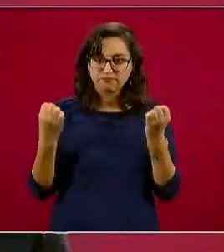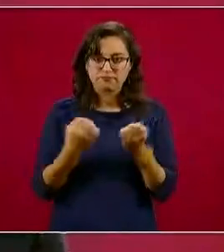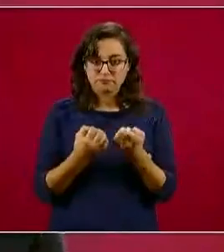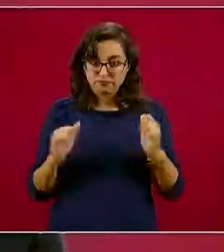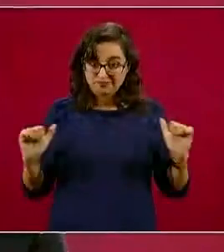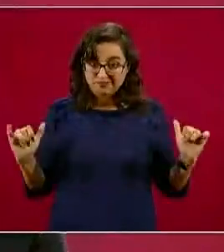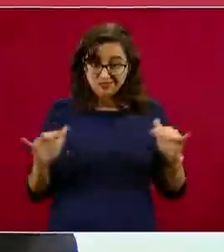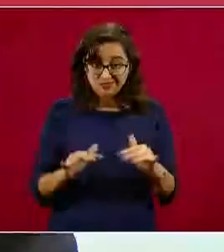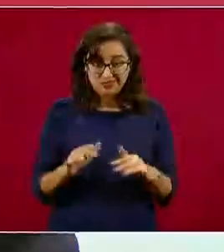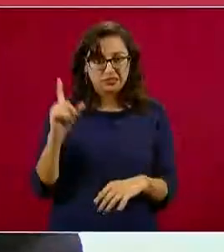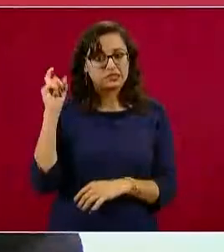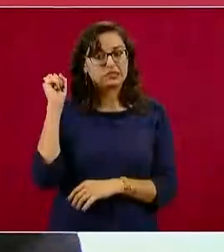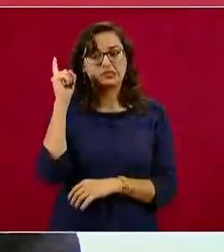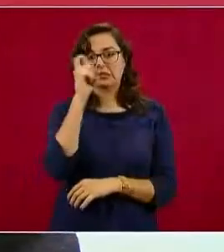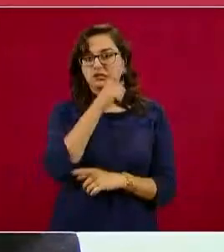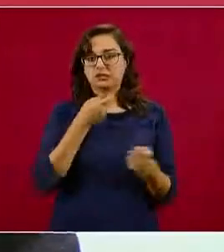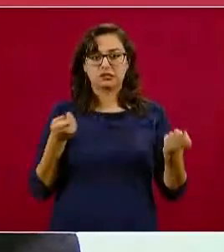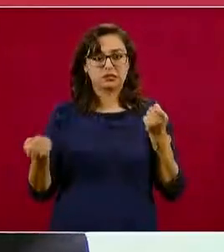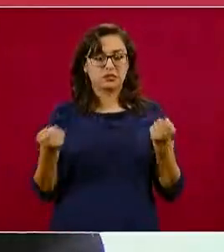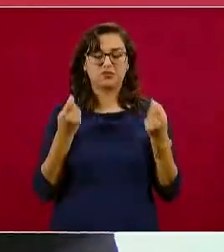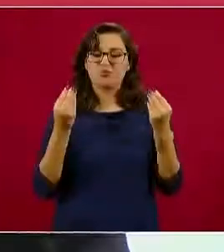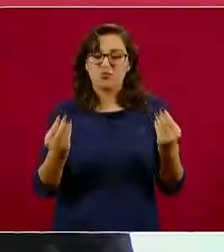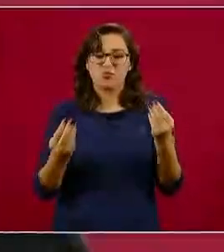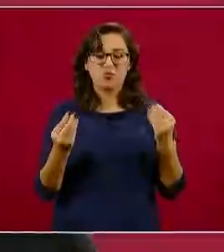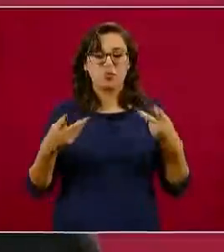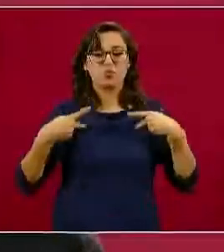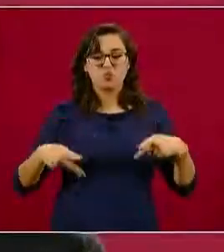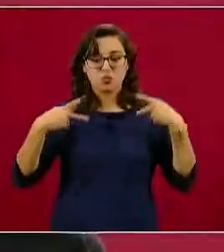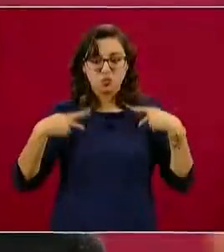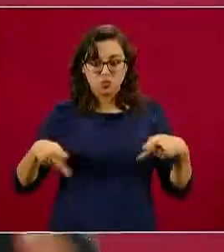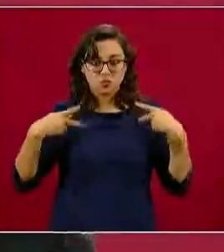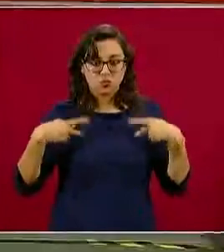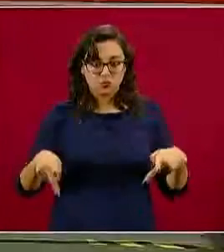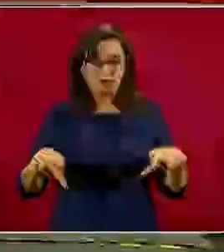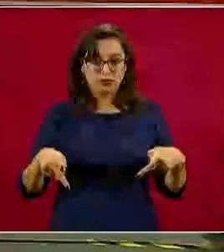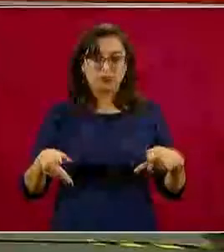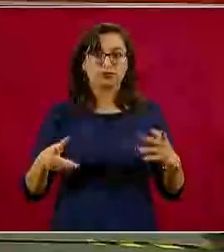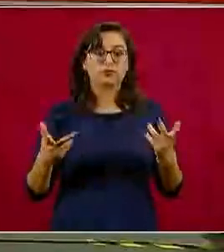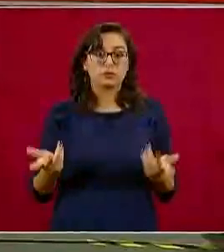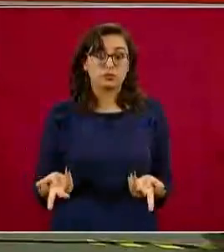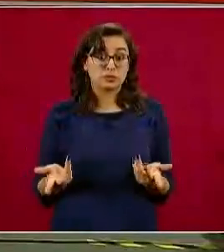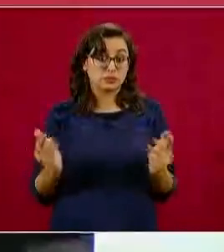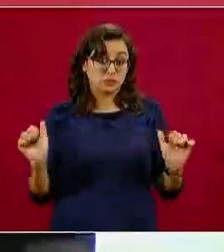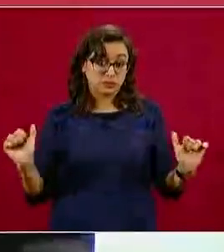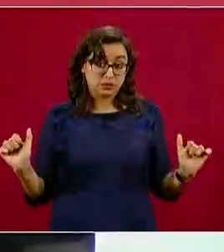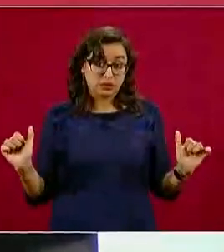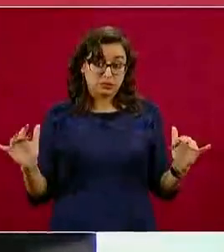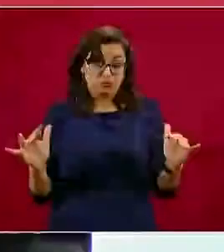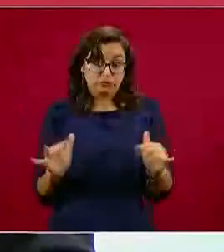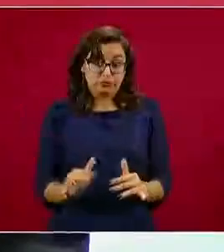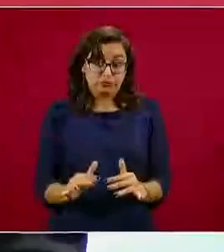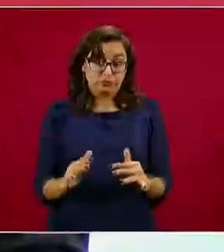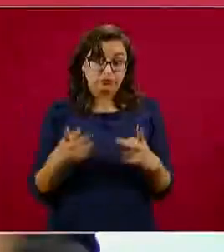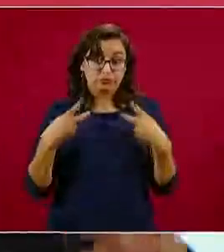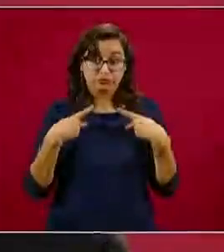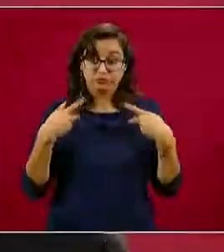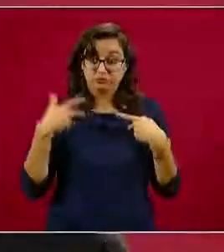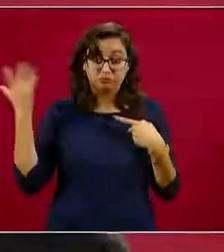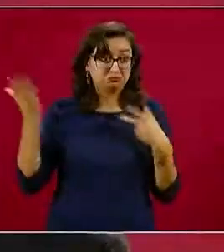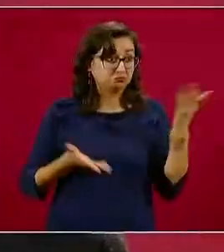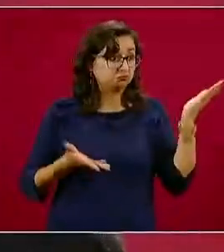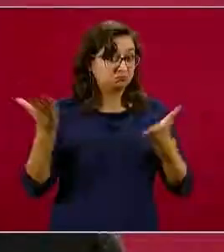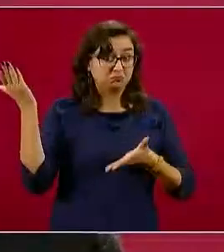un reto, porque por su carácter masivo y porque la afluencia a los estadios es de personas que vienen de